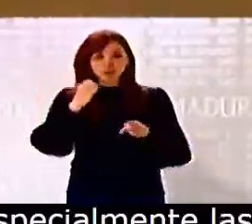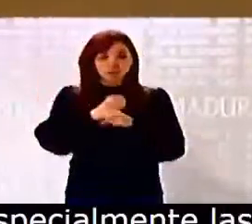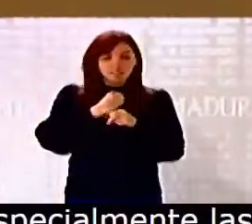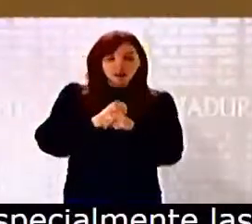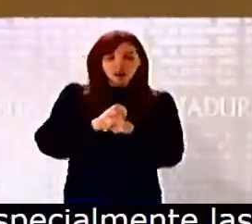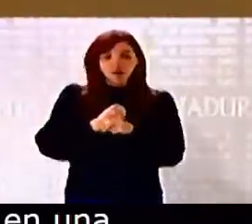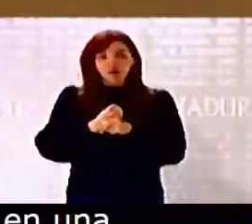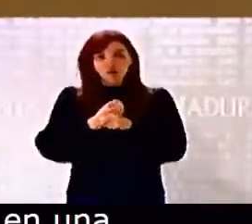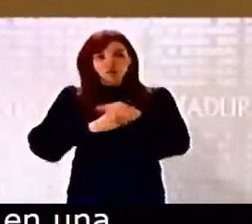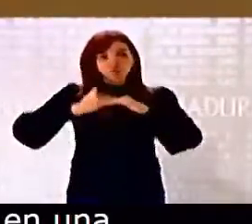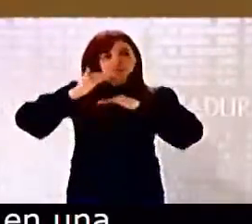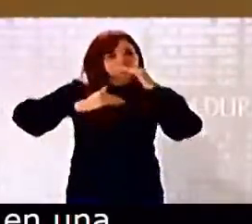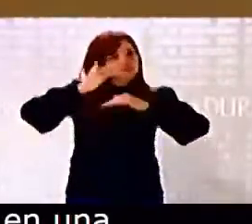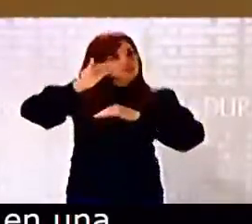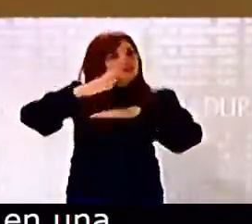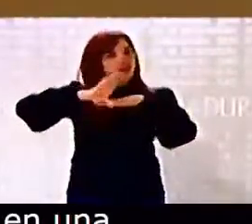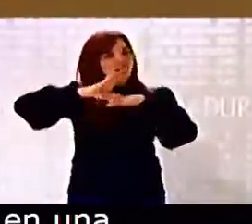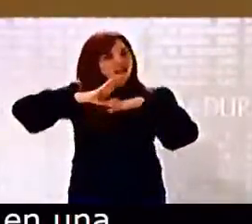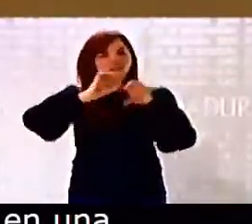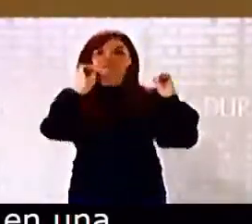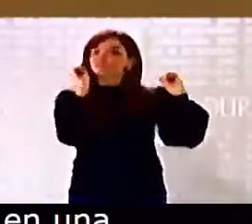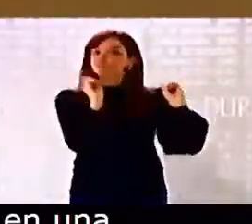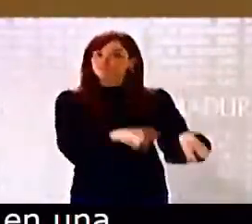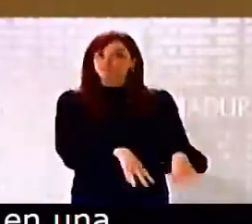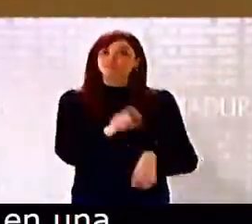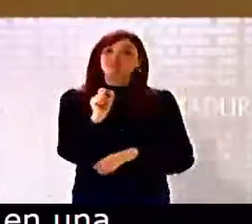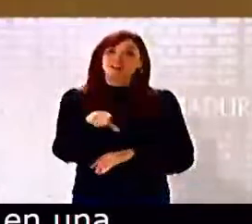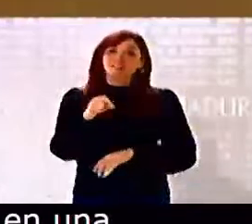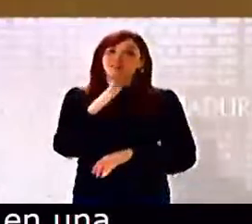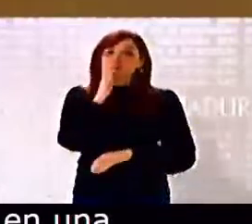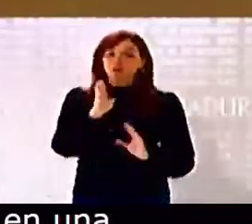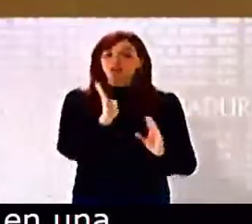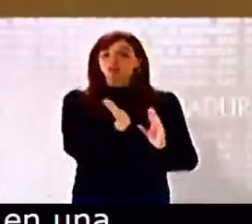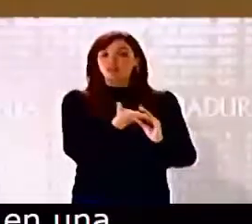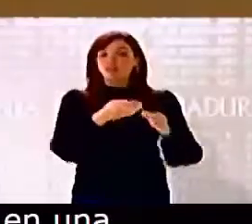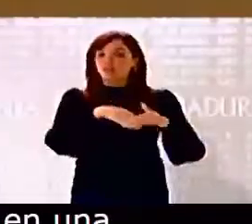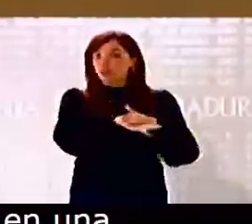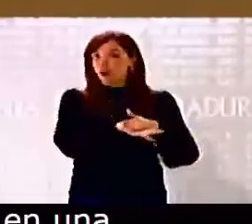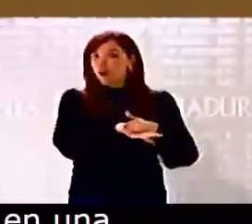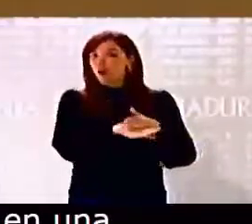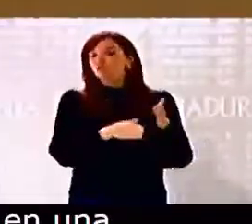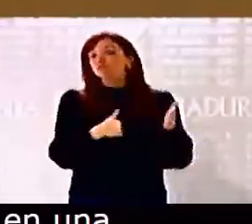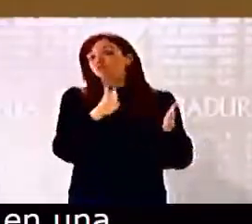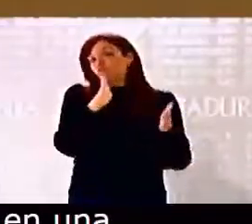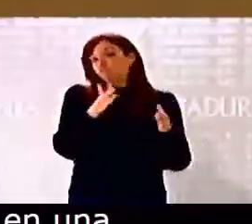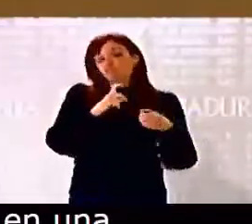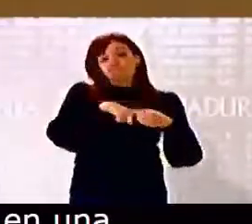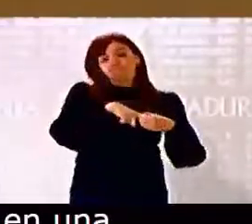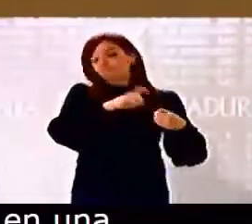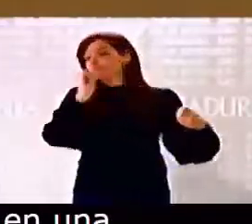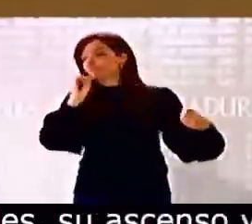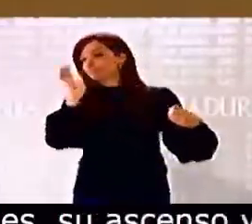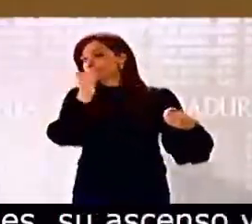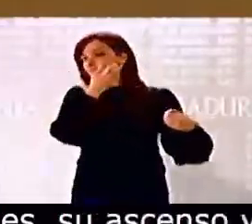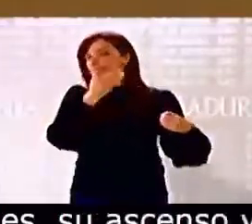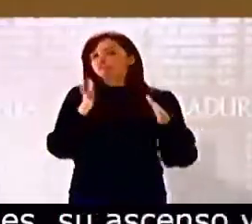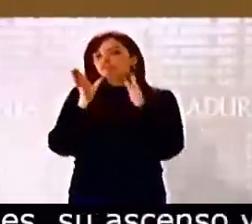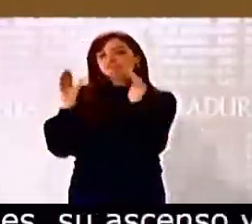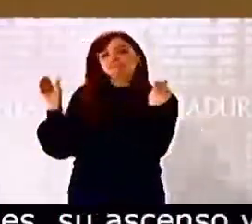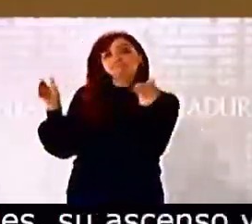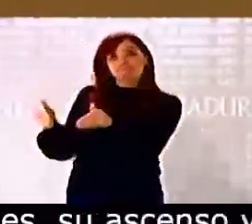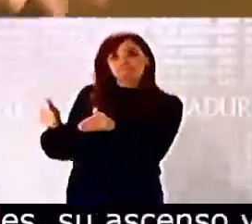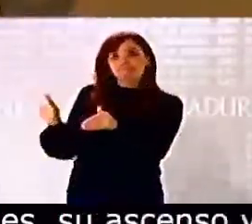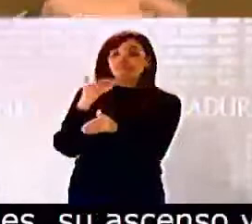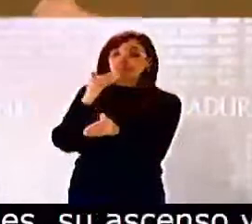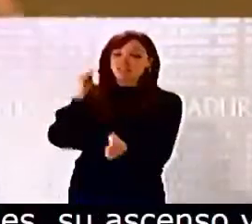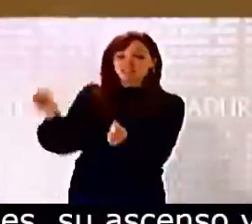su ascenso y carrera profesional, para pedir excedencia o para salir del mercado de trabajo y atender en esa